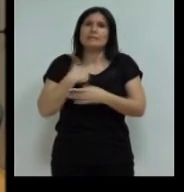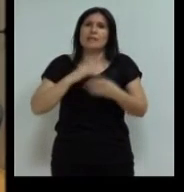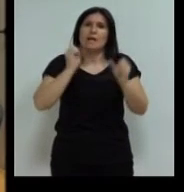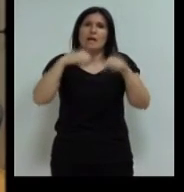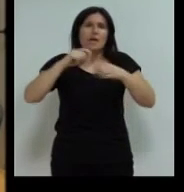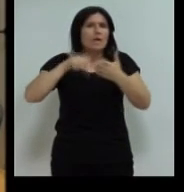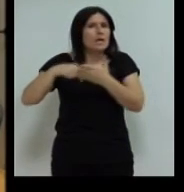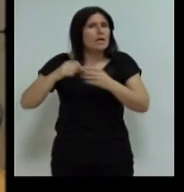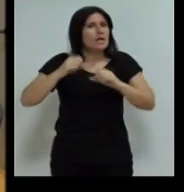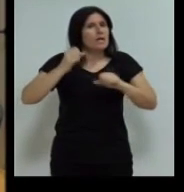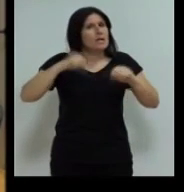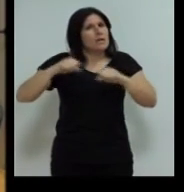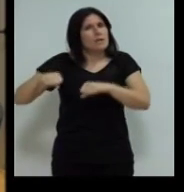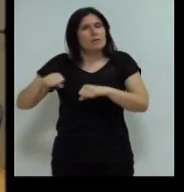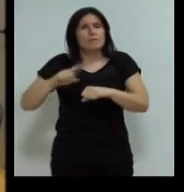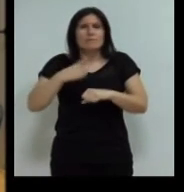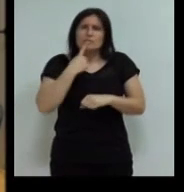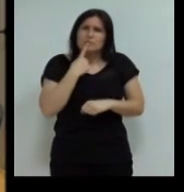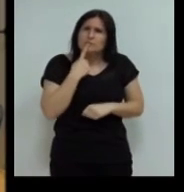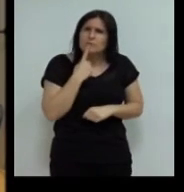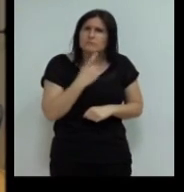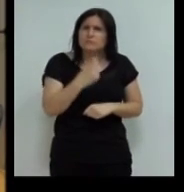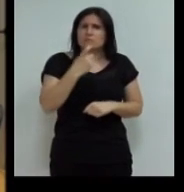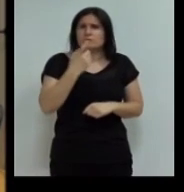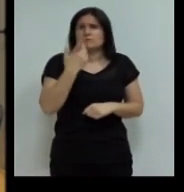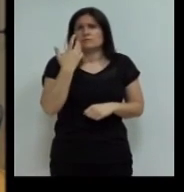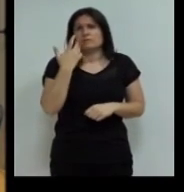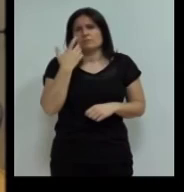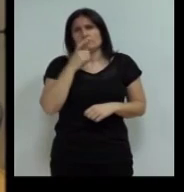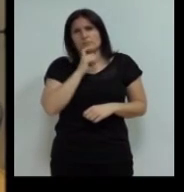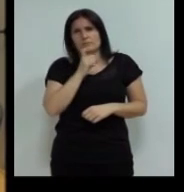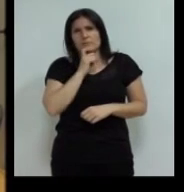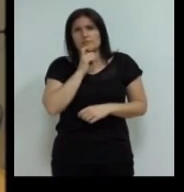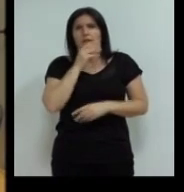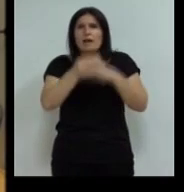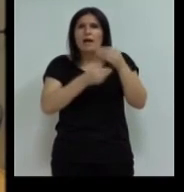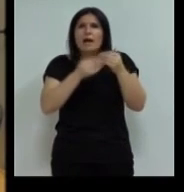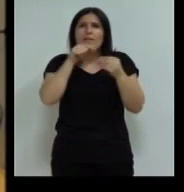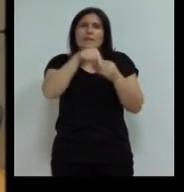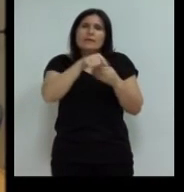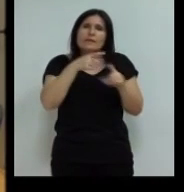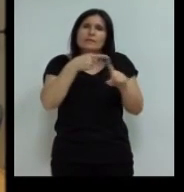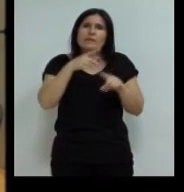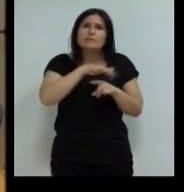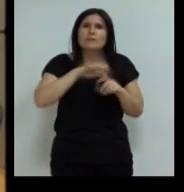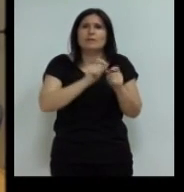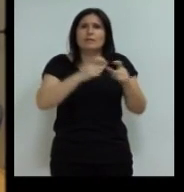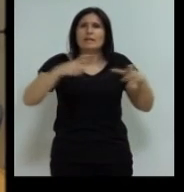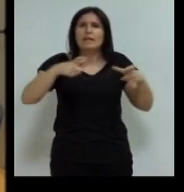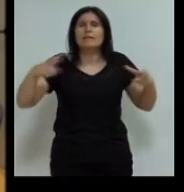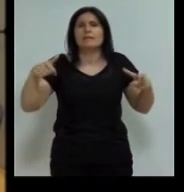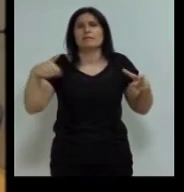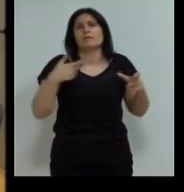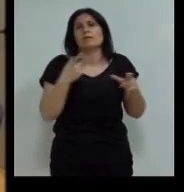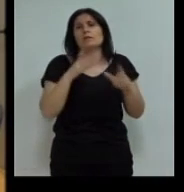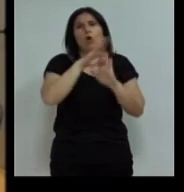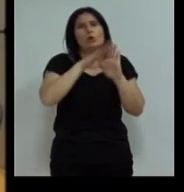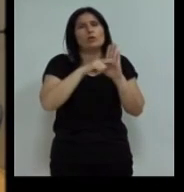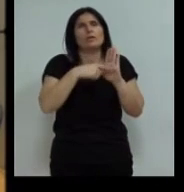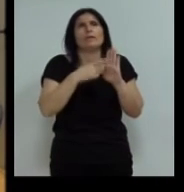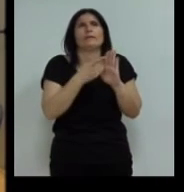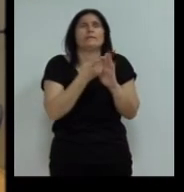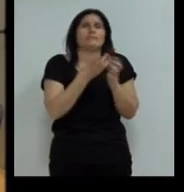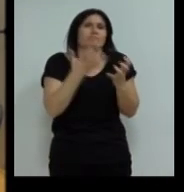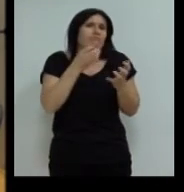costado muchísimo y nos está costando muchísimo hacer crecer ese parque, con unas condiciones súper ventajosas en este